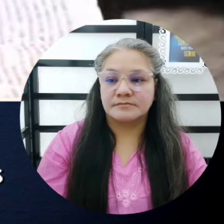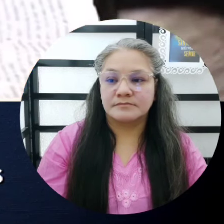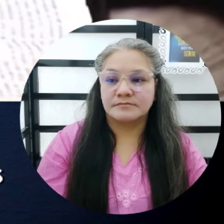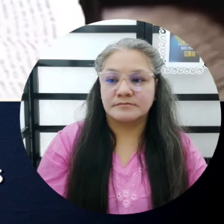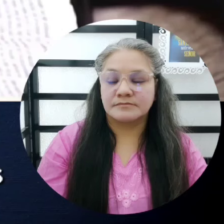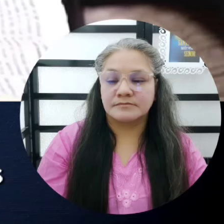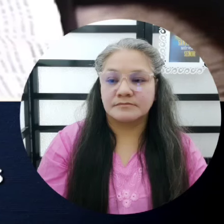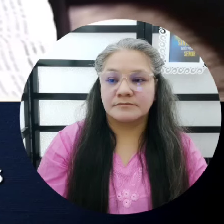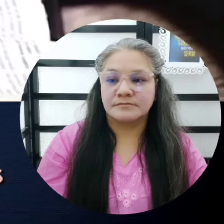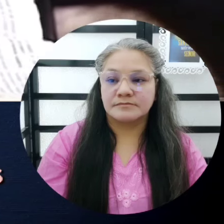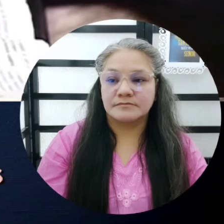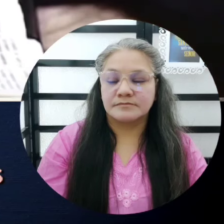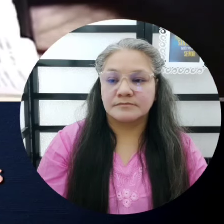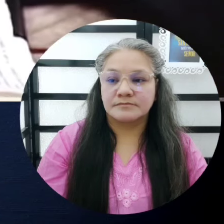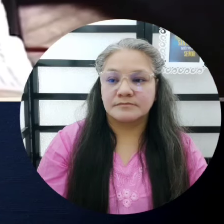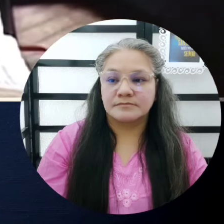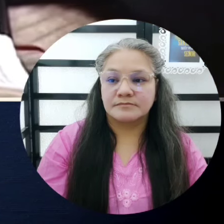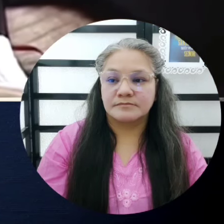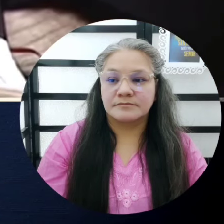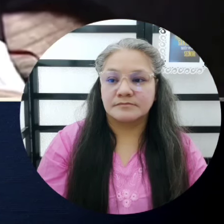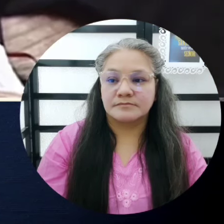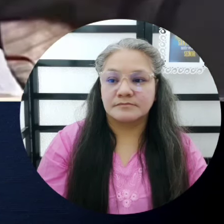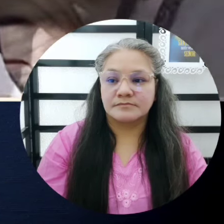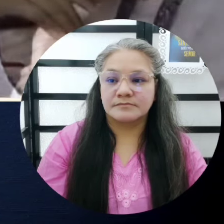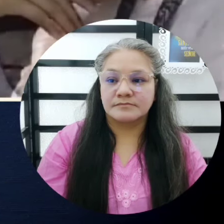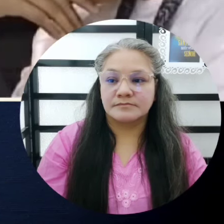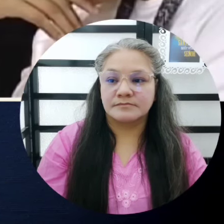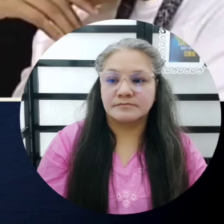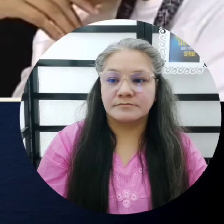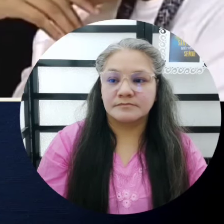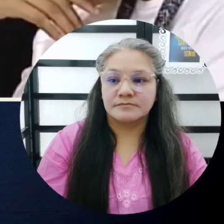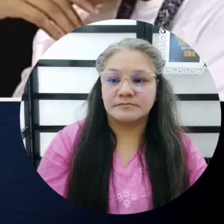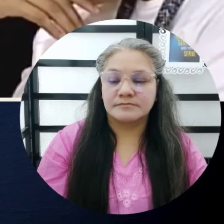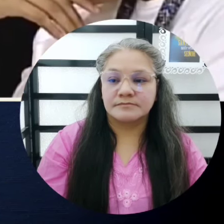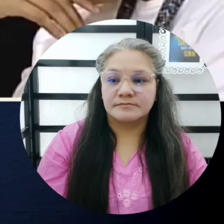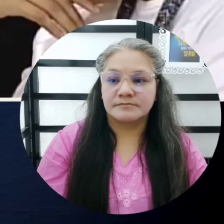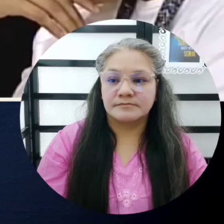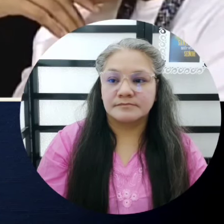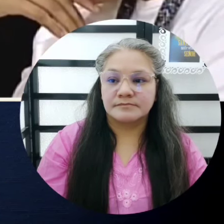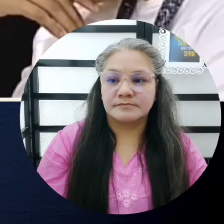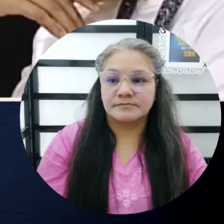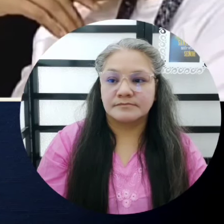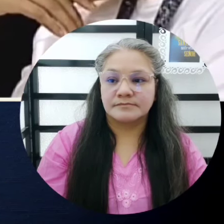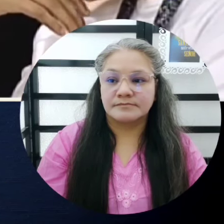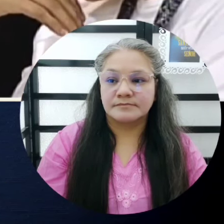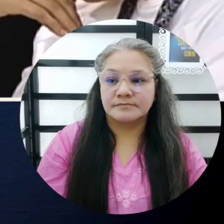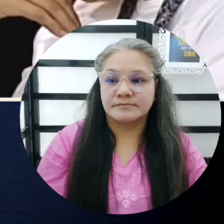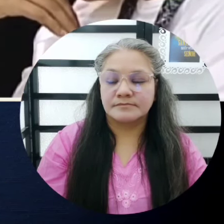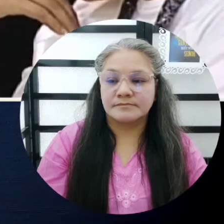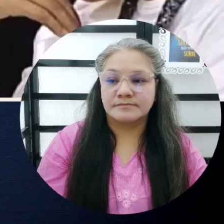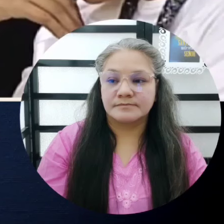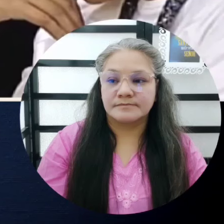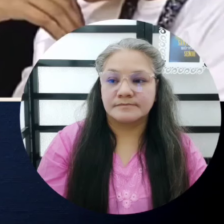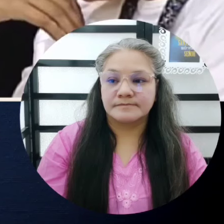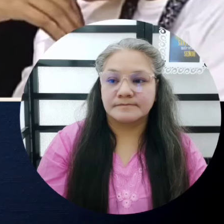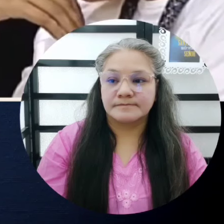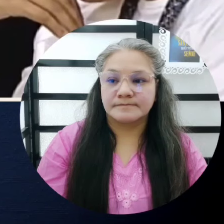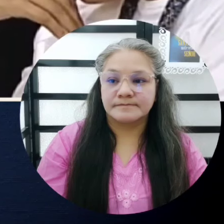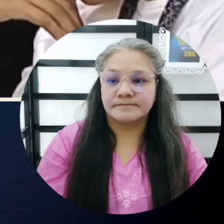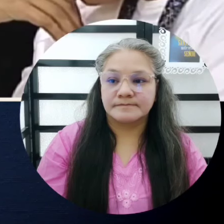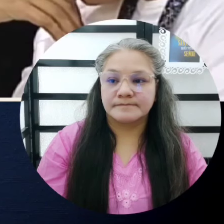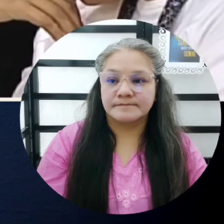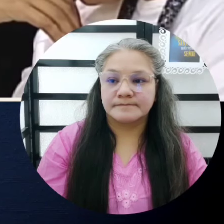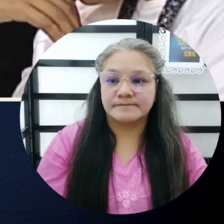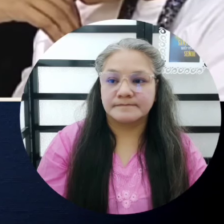mejor de la casa de las mujeres. Aleluya. Esther no declaró cuál era su pueblo, su